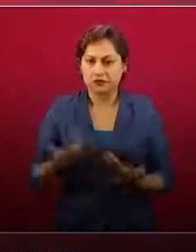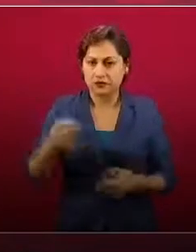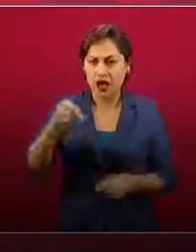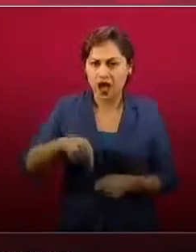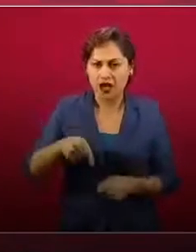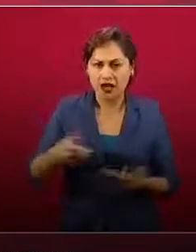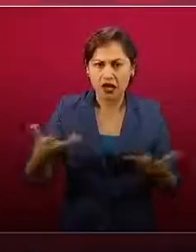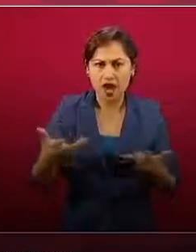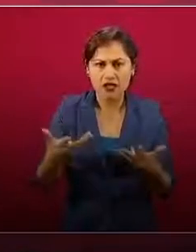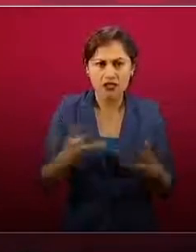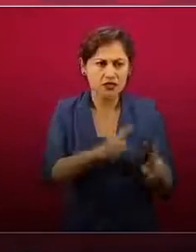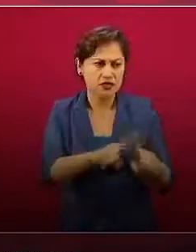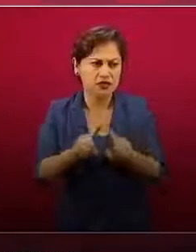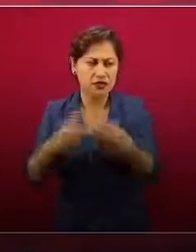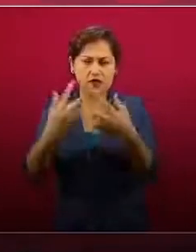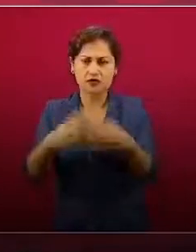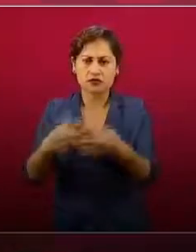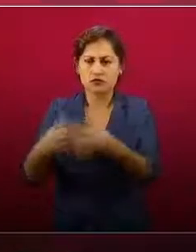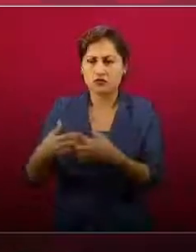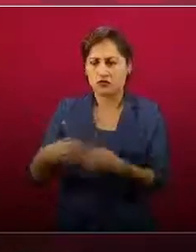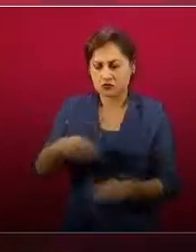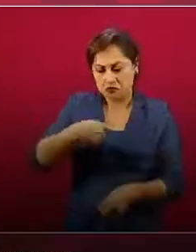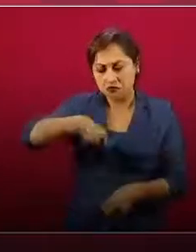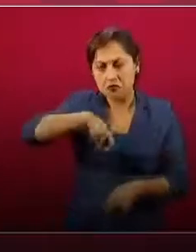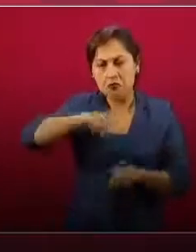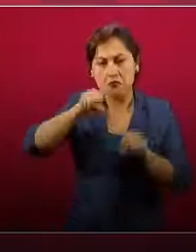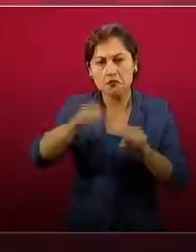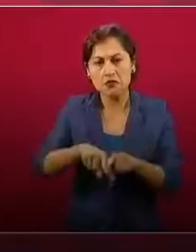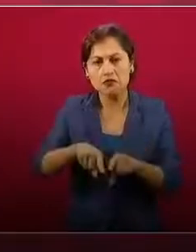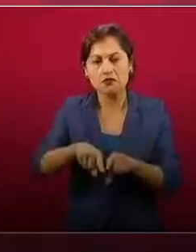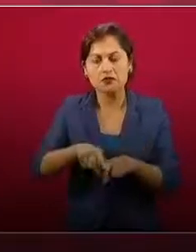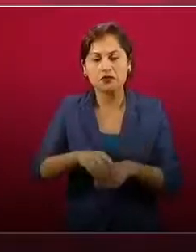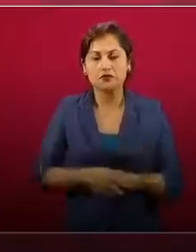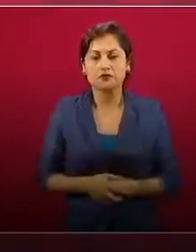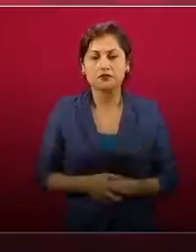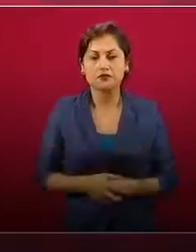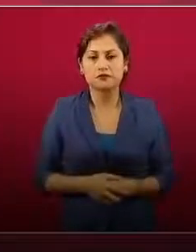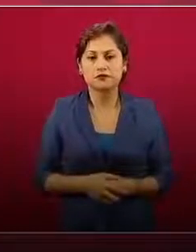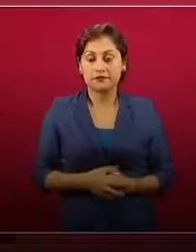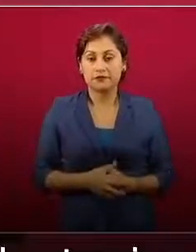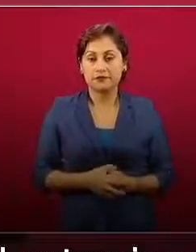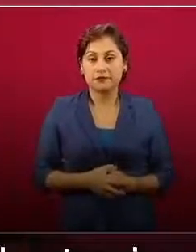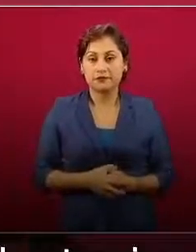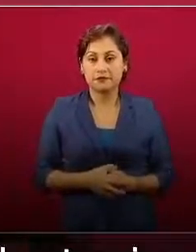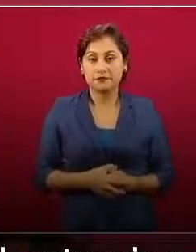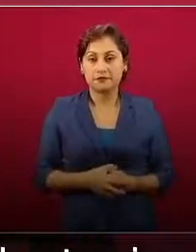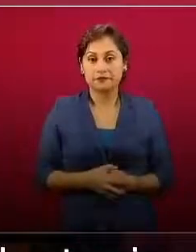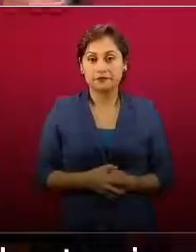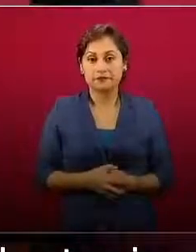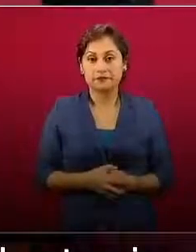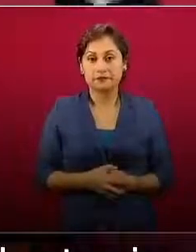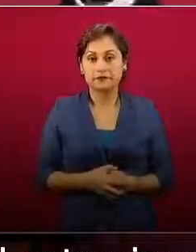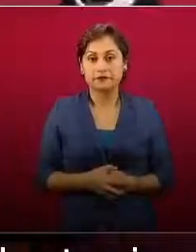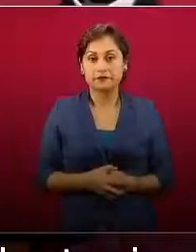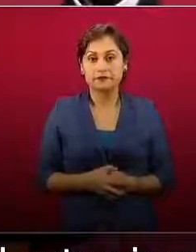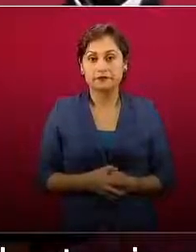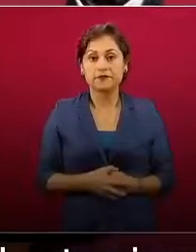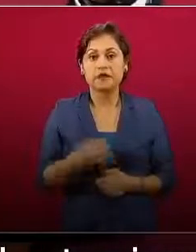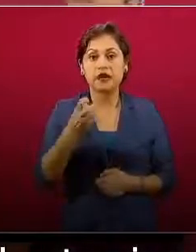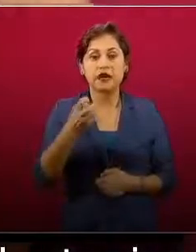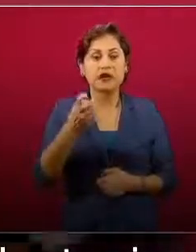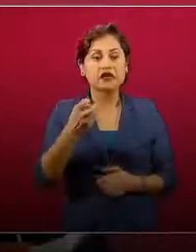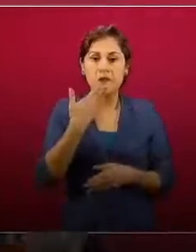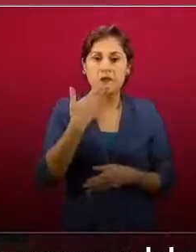es mucho menos que si optamos por vender petróleo crudo